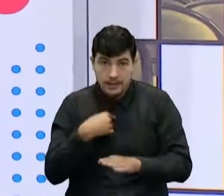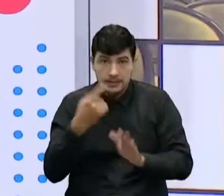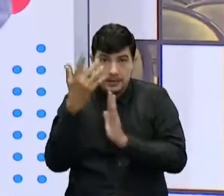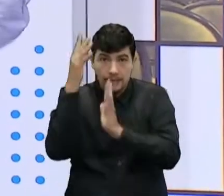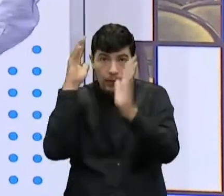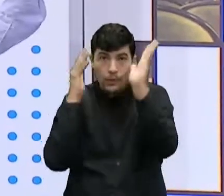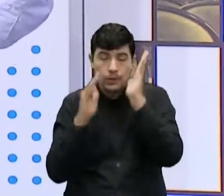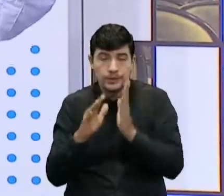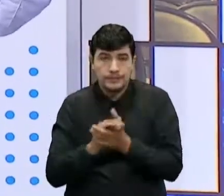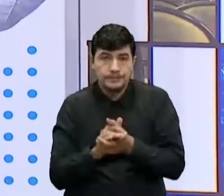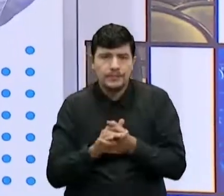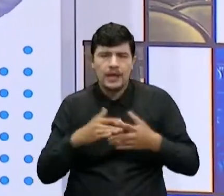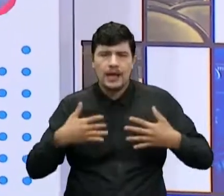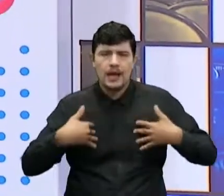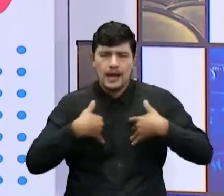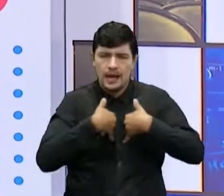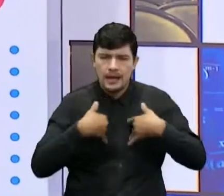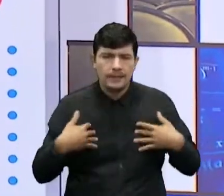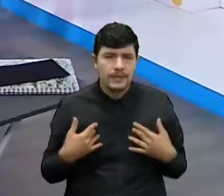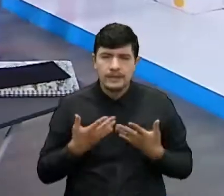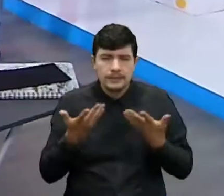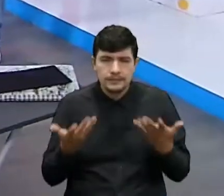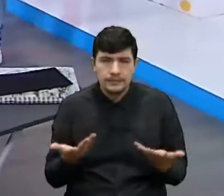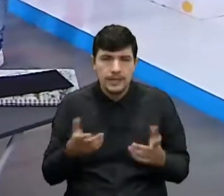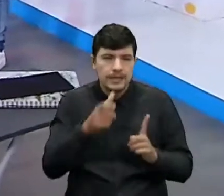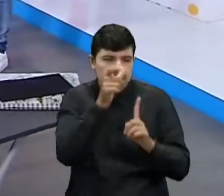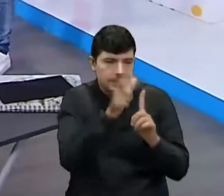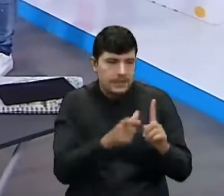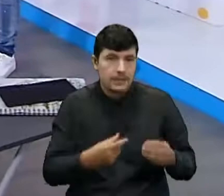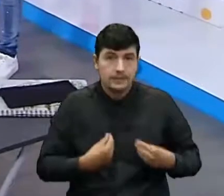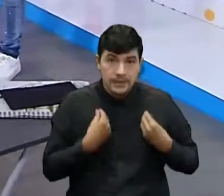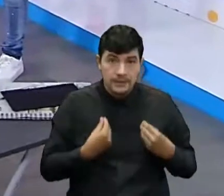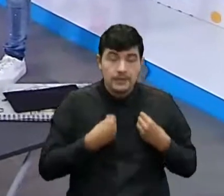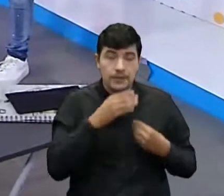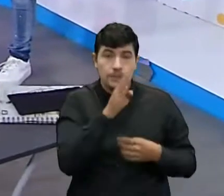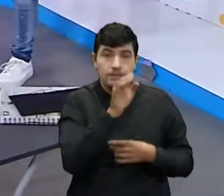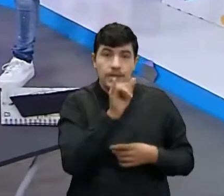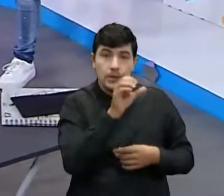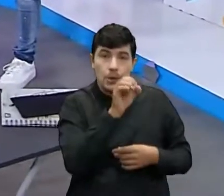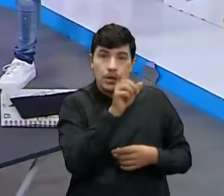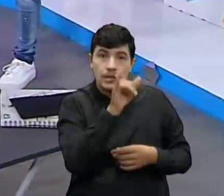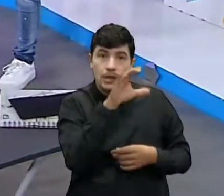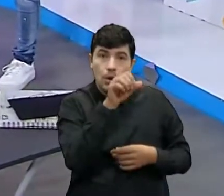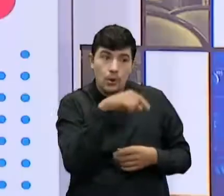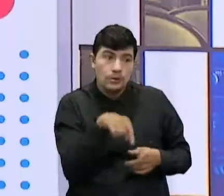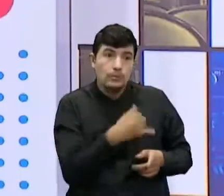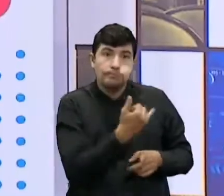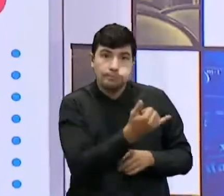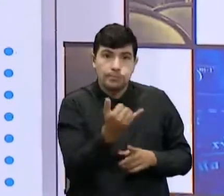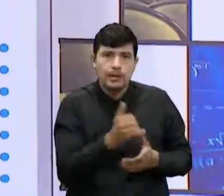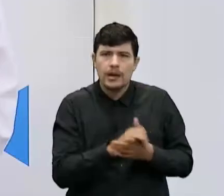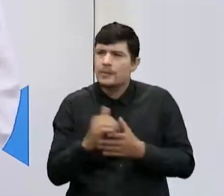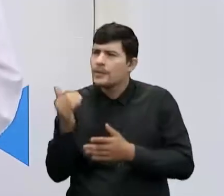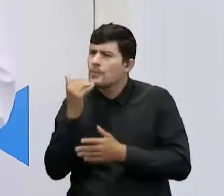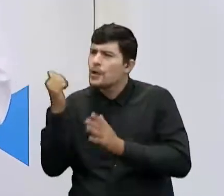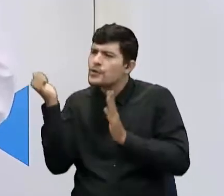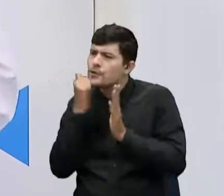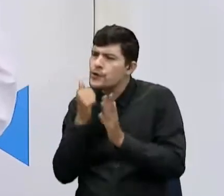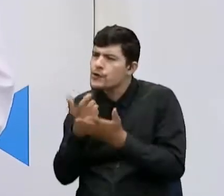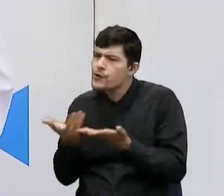Los animales Son qué? Seres Vivos Bióticos Bióticos Muy bien Las rocas, ¿qué serían?